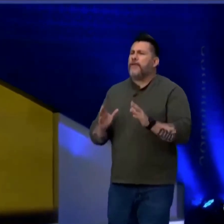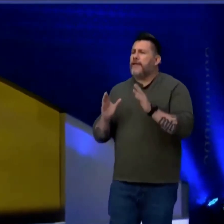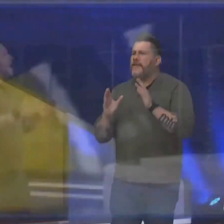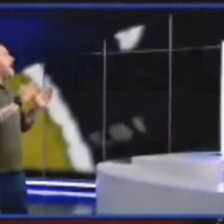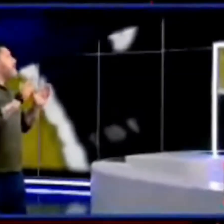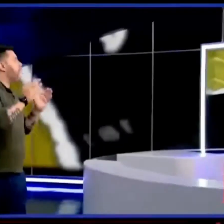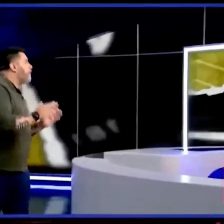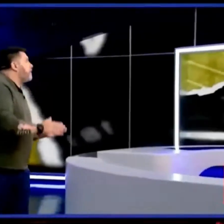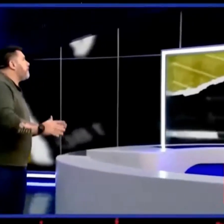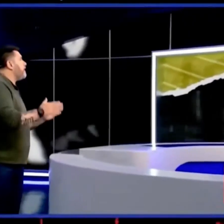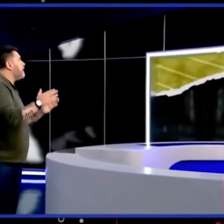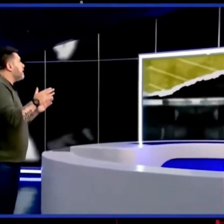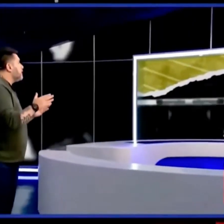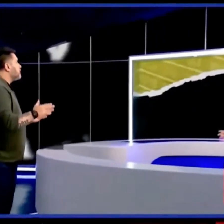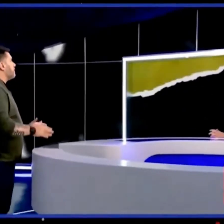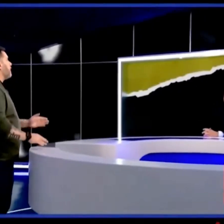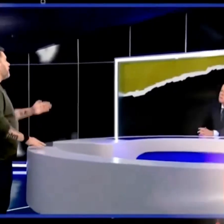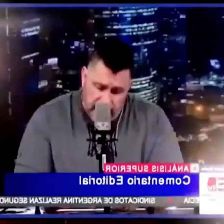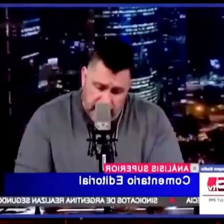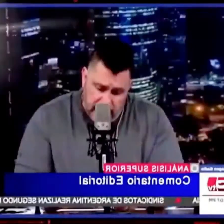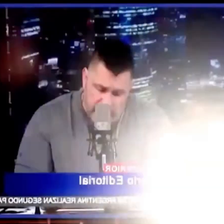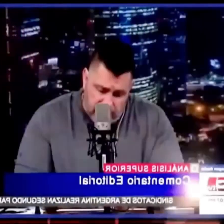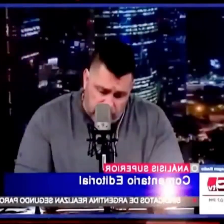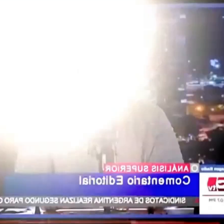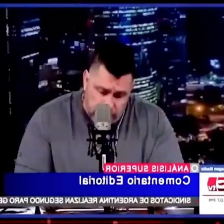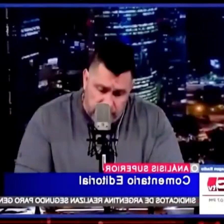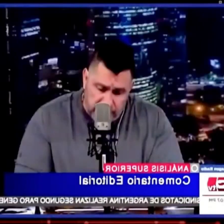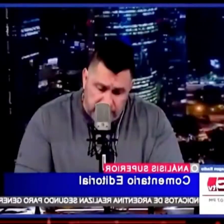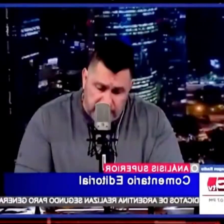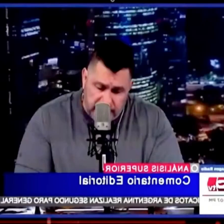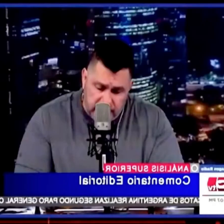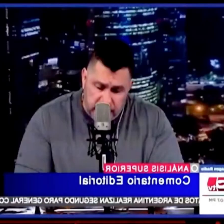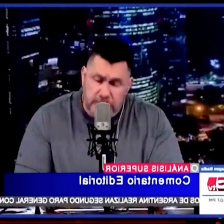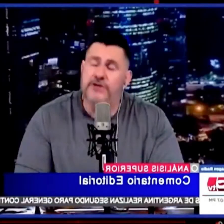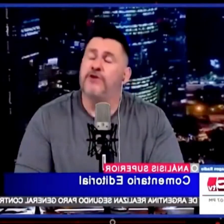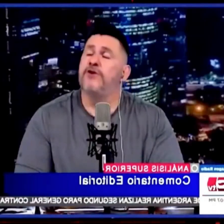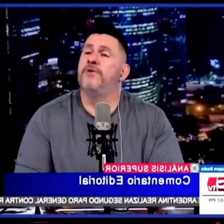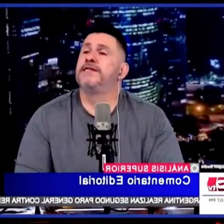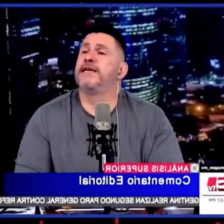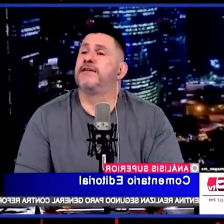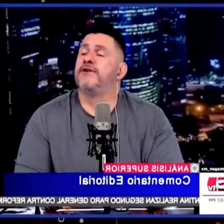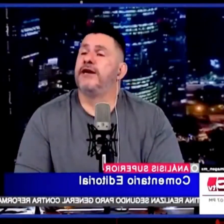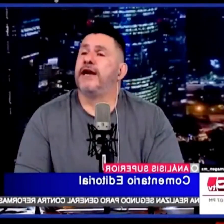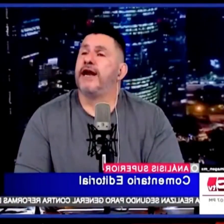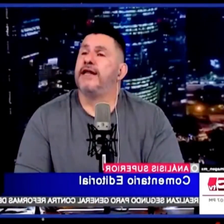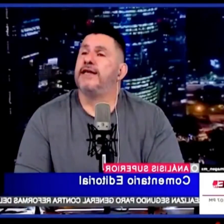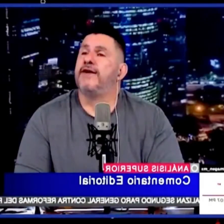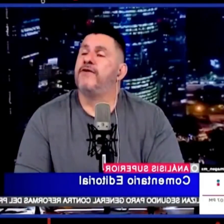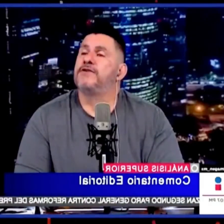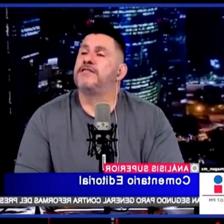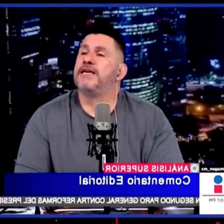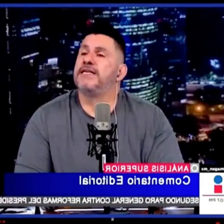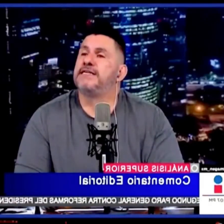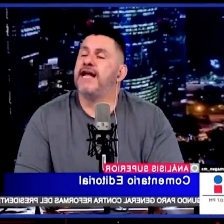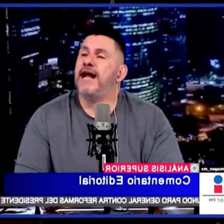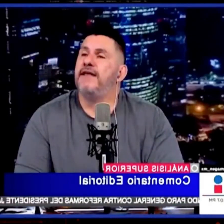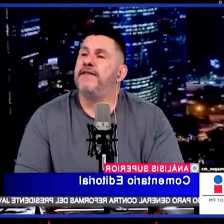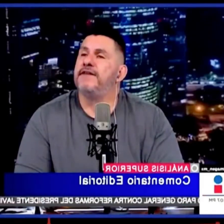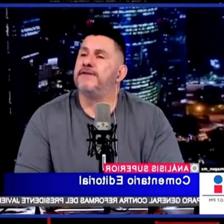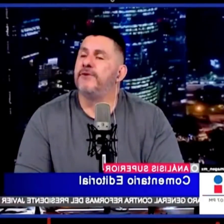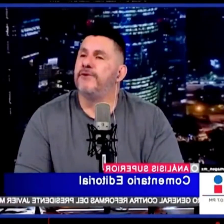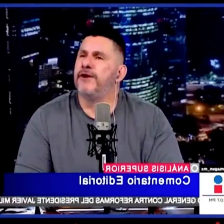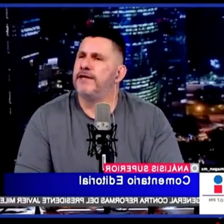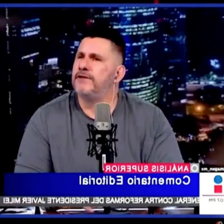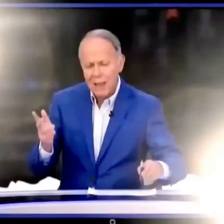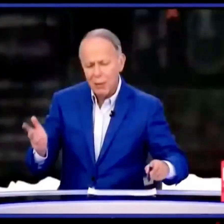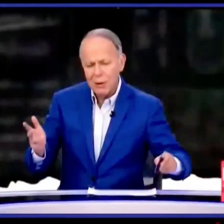comunicado donde le dice al gobierno que le informe de los apagones. En los últimos días hemos visto cómo